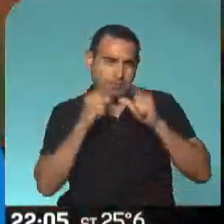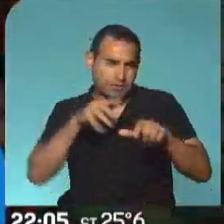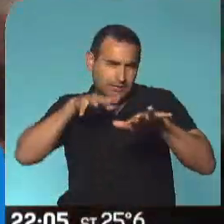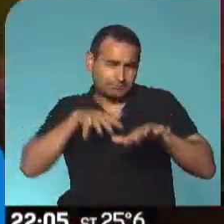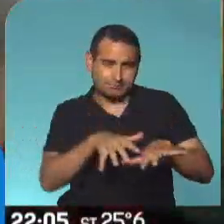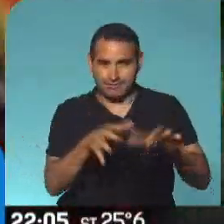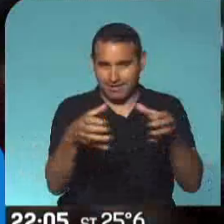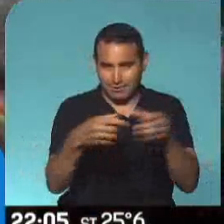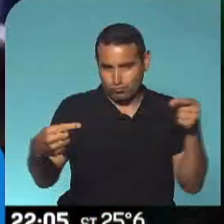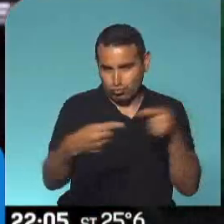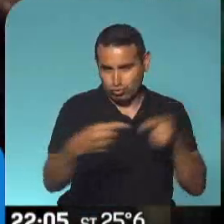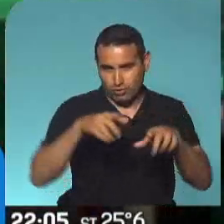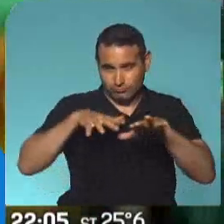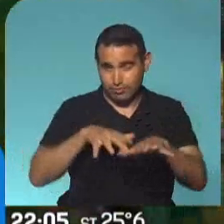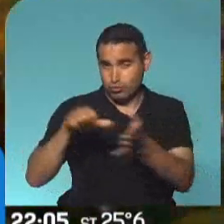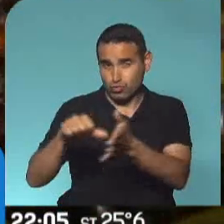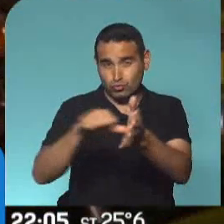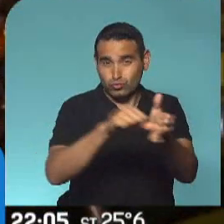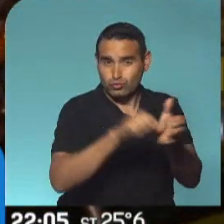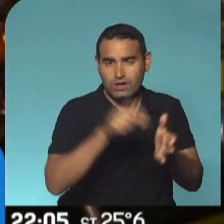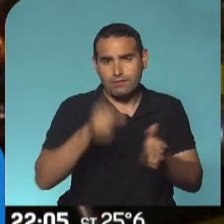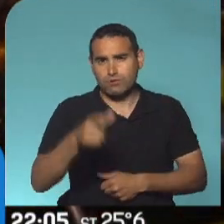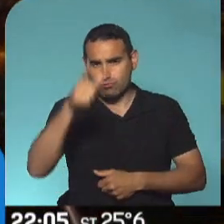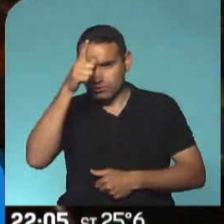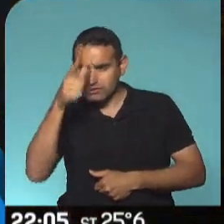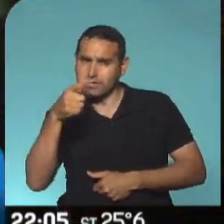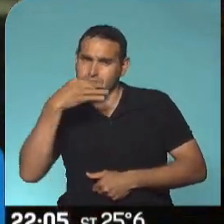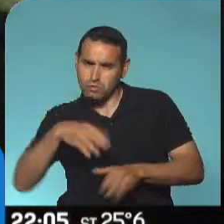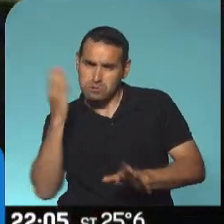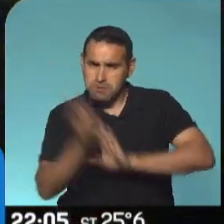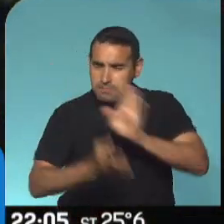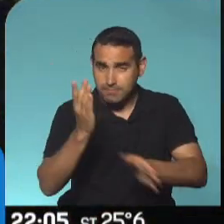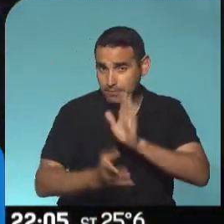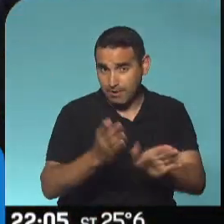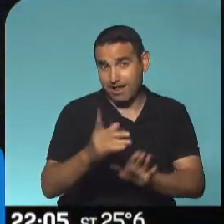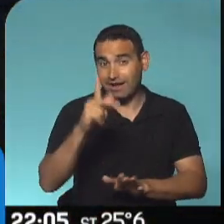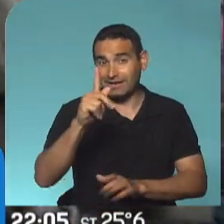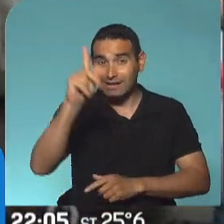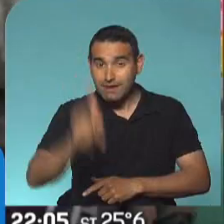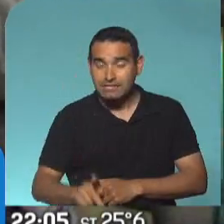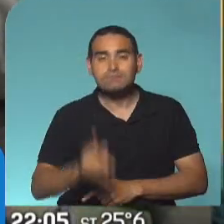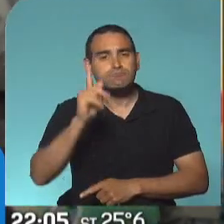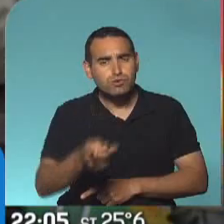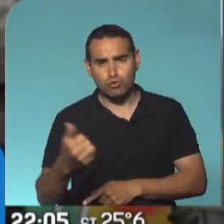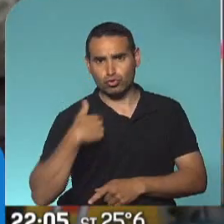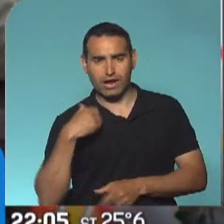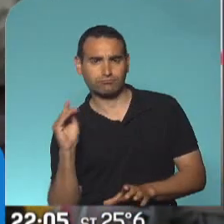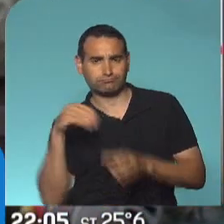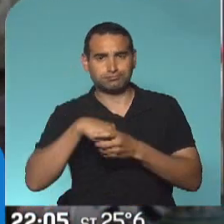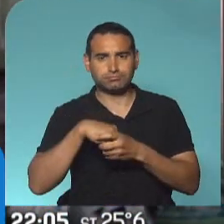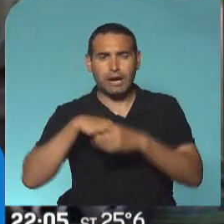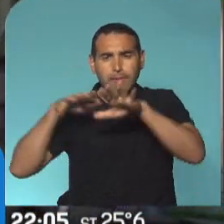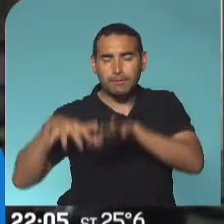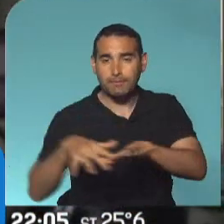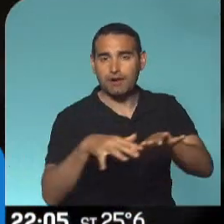opositoras en las principales ciudades del país y motines policiales que ya se habían extendido a La Paz, se sumaron las Fuerzas Armadas, que a través de